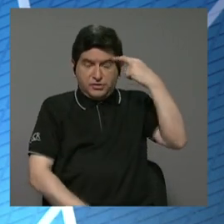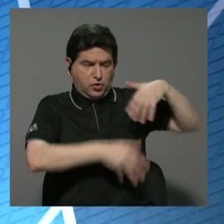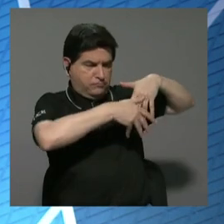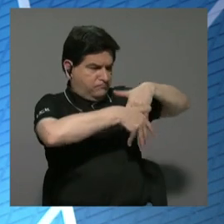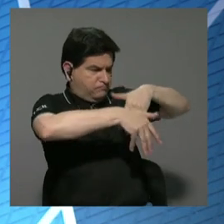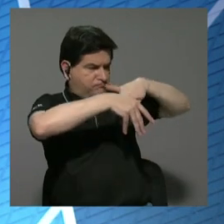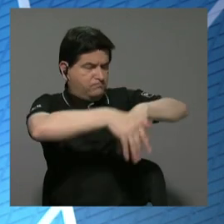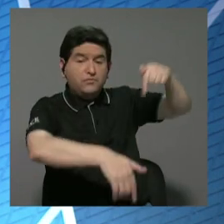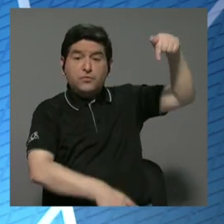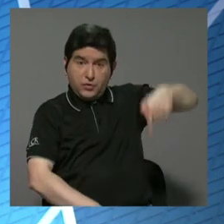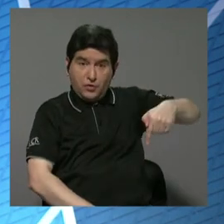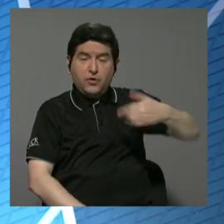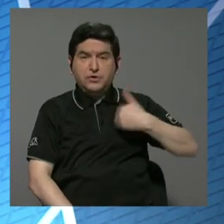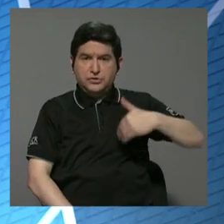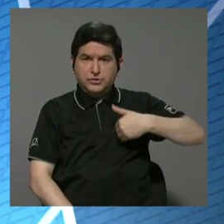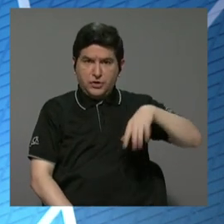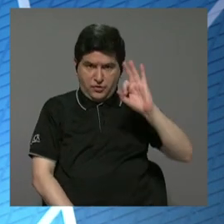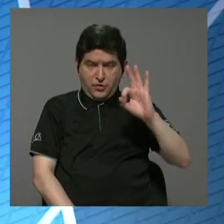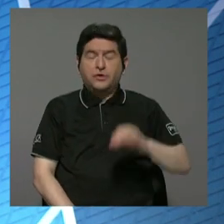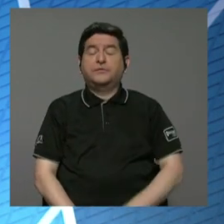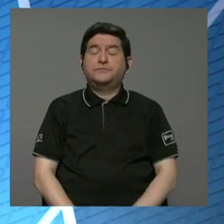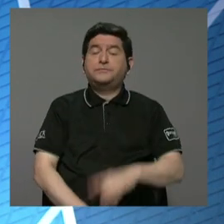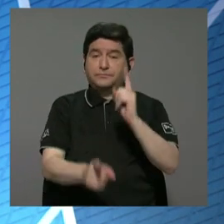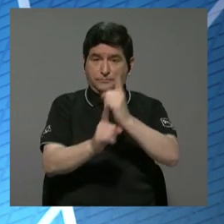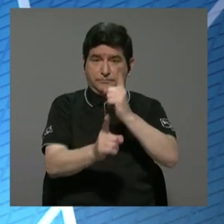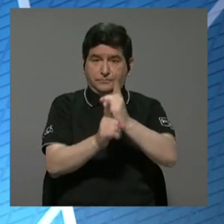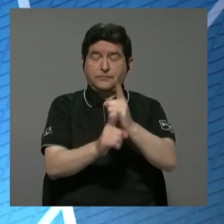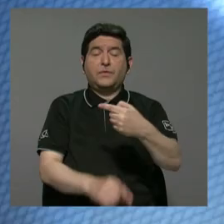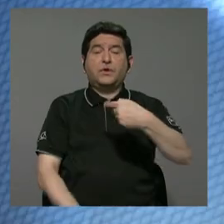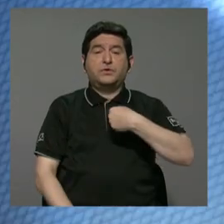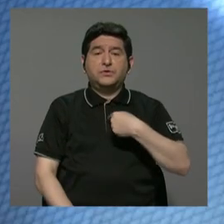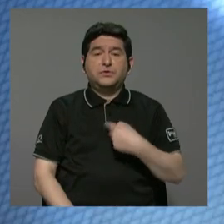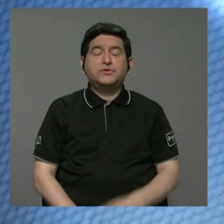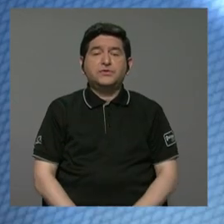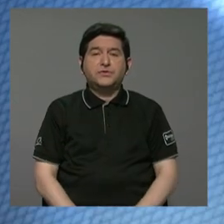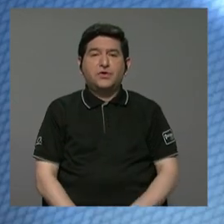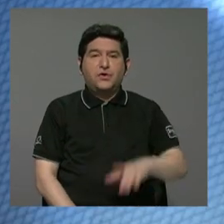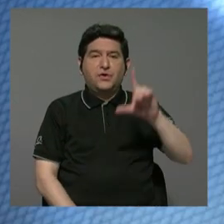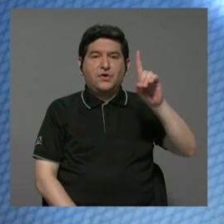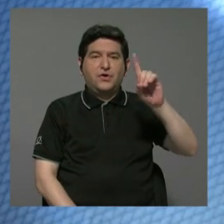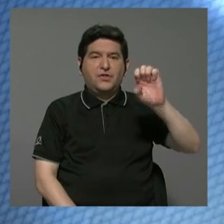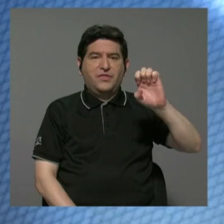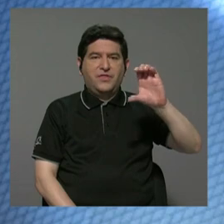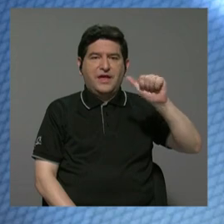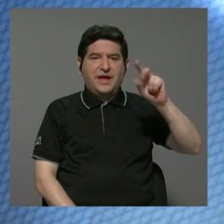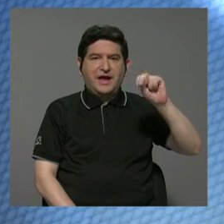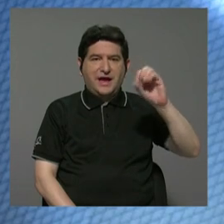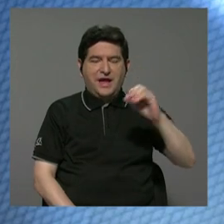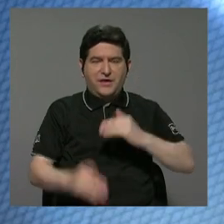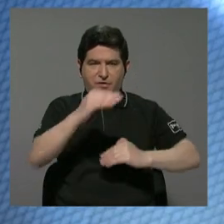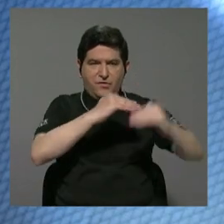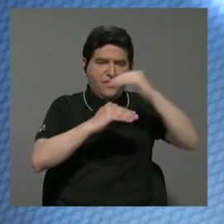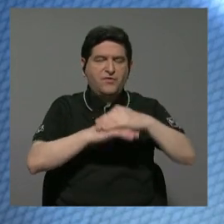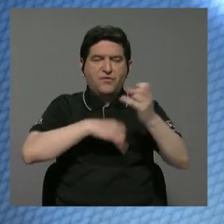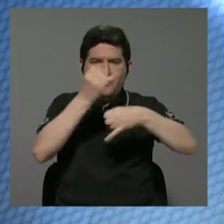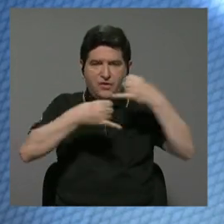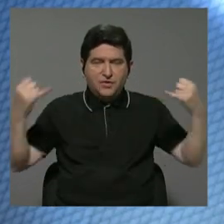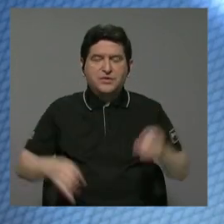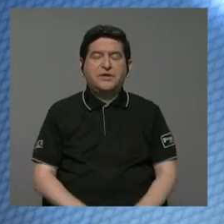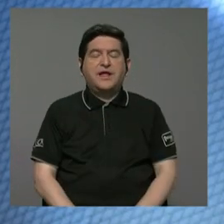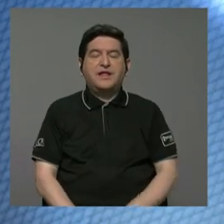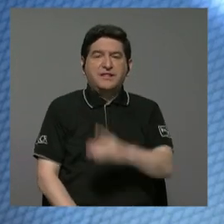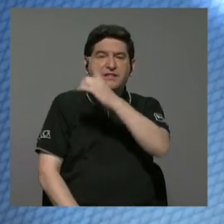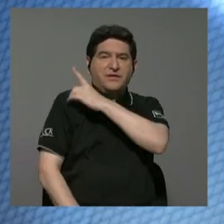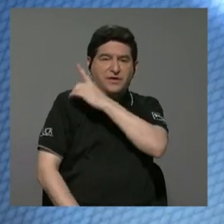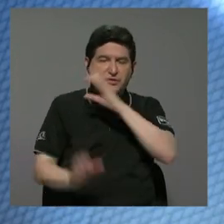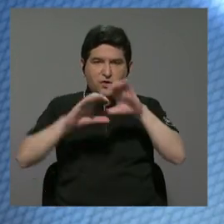marcha de hoy, don Francisco. Correcto. Bueno, yo soy decano de la Facultad de Letras, como usted lo indicaba muy bien, coordinador del Consejo Académico de Áreas,